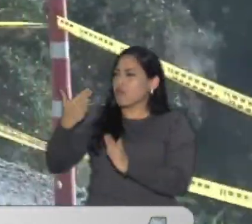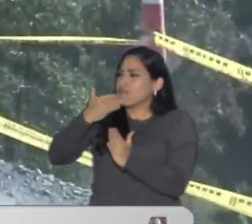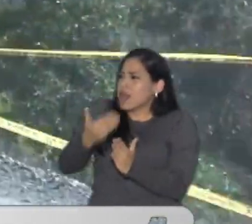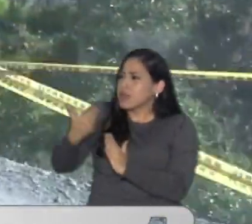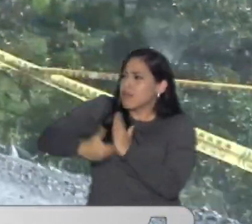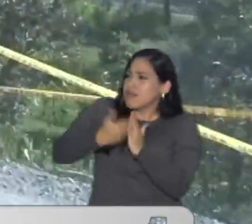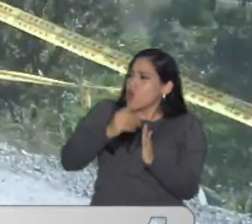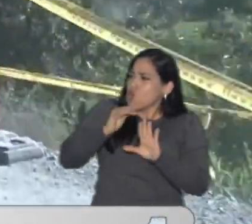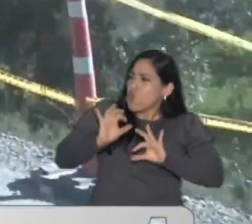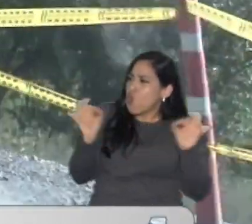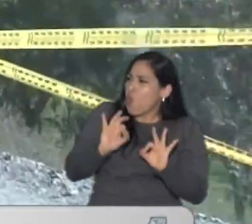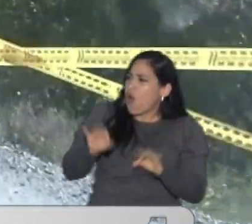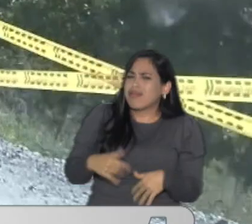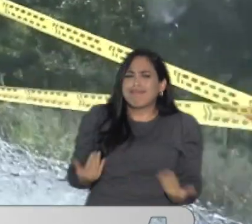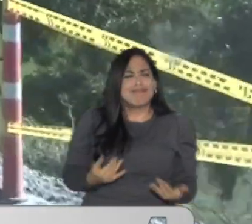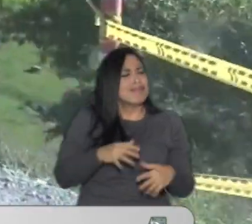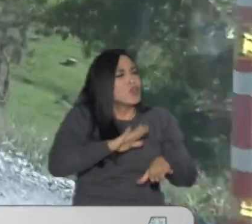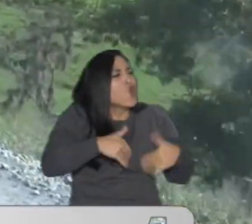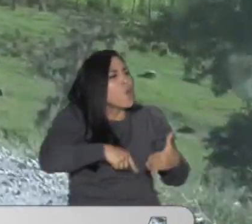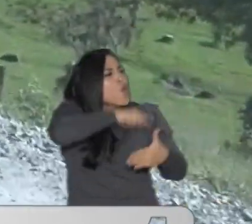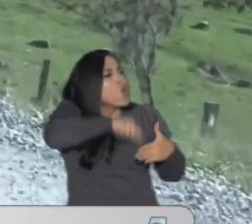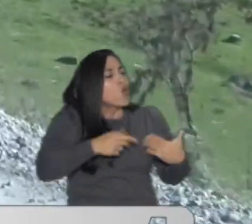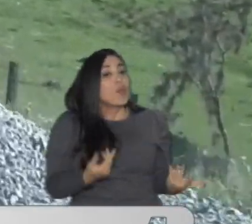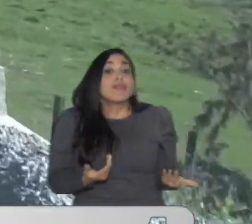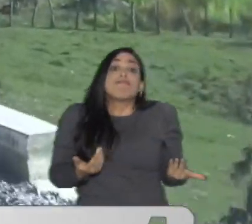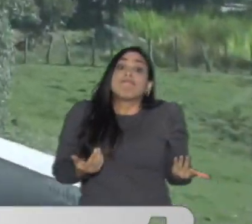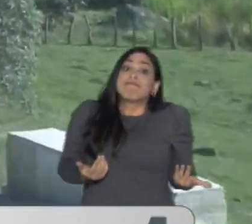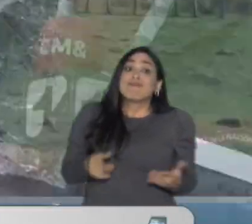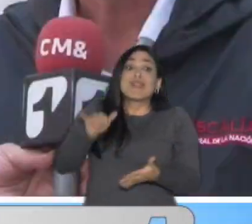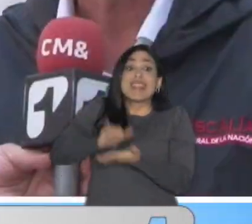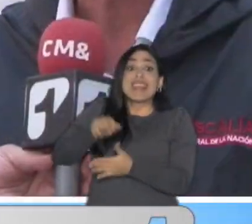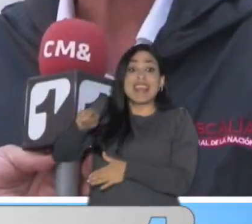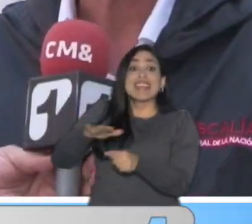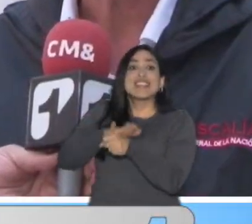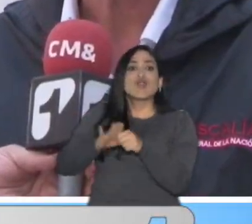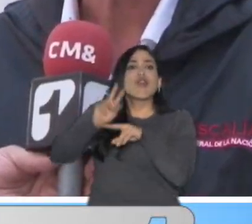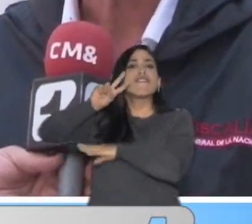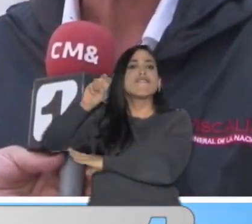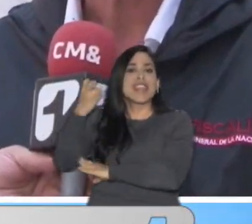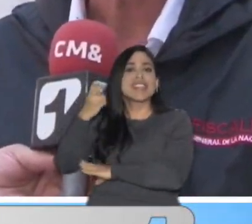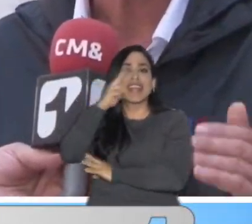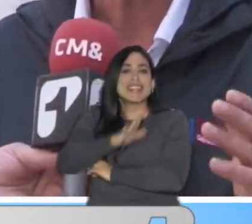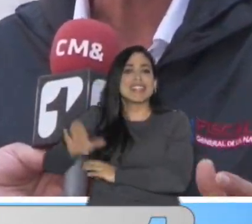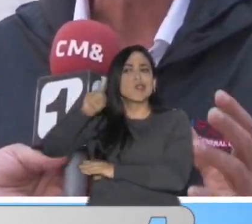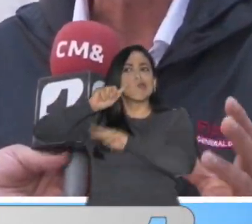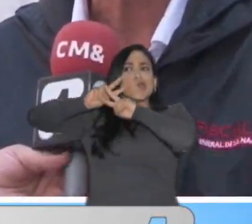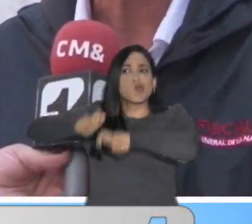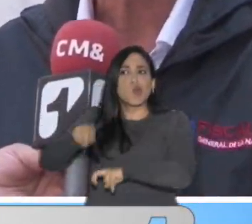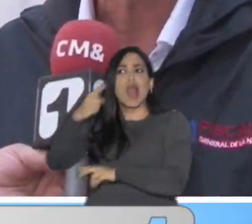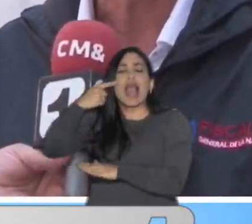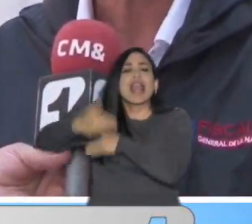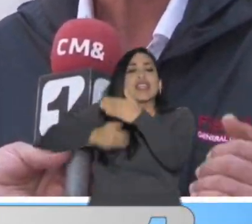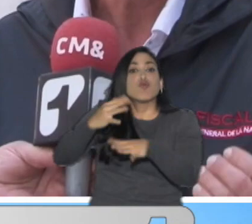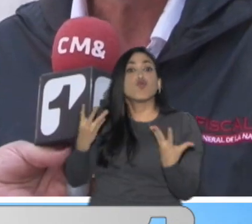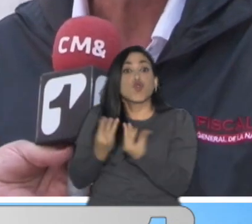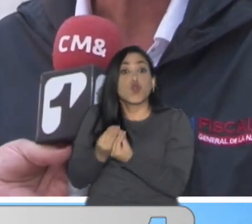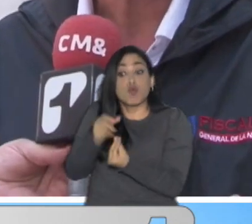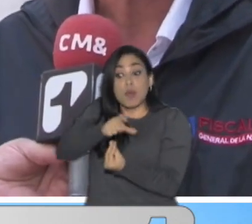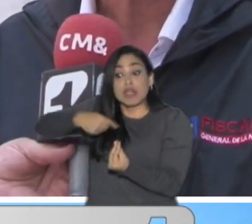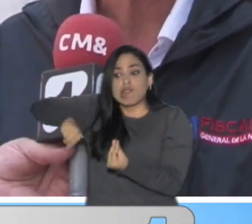¿Cómo se contrata un servicio así? Eso es lo que está determinando la Fiscalía General de la Nación. Ya tenemos un grupo de